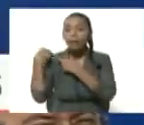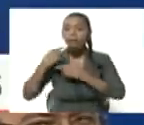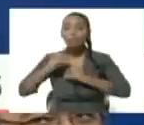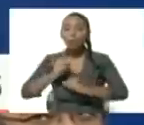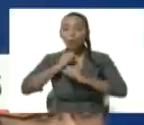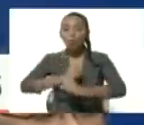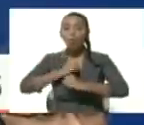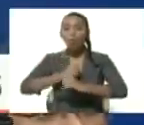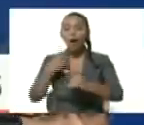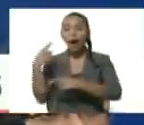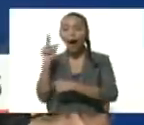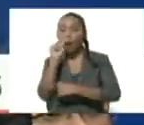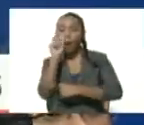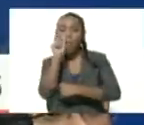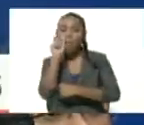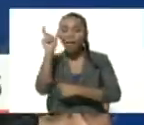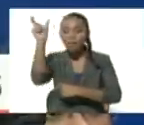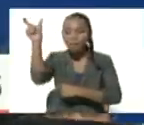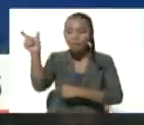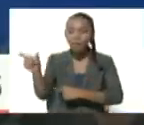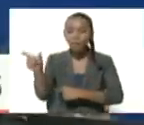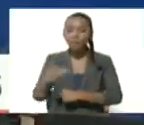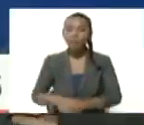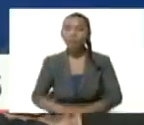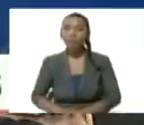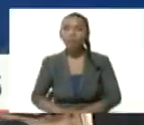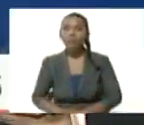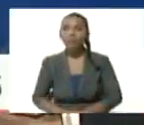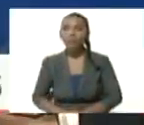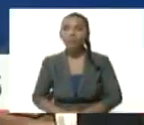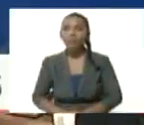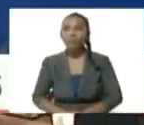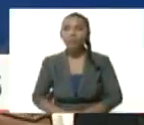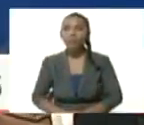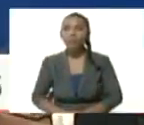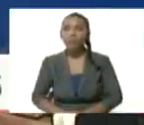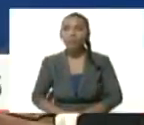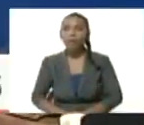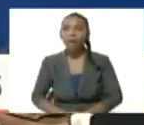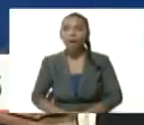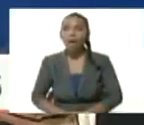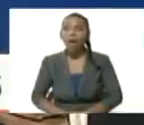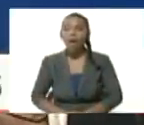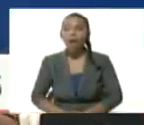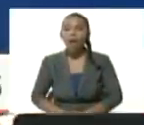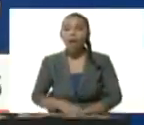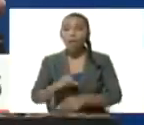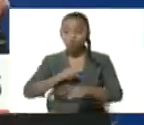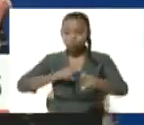preside Antonio El Potro Álvarez, presidente, ¿no? Y podemos coordinar con ellos